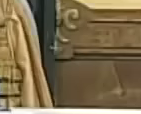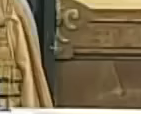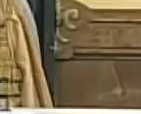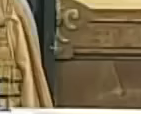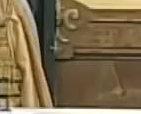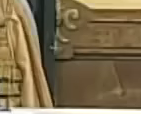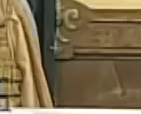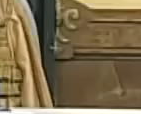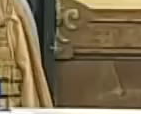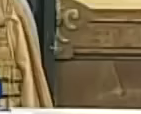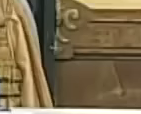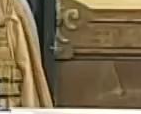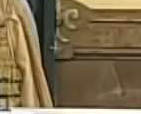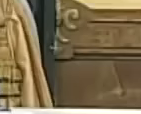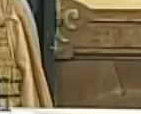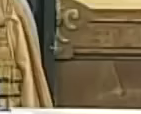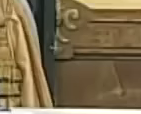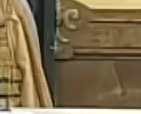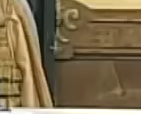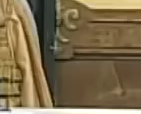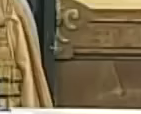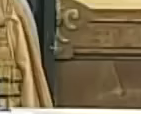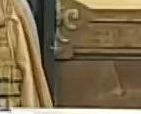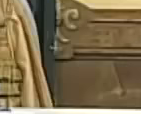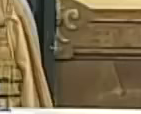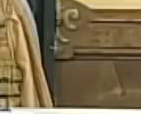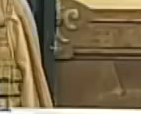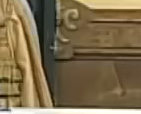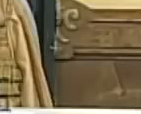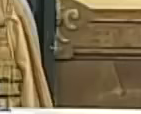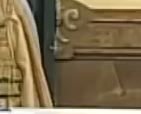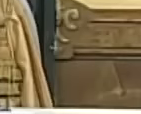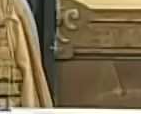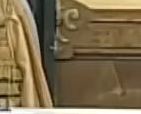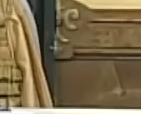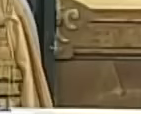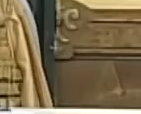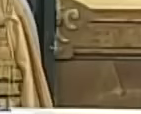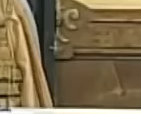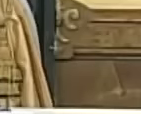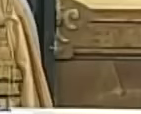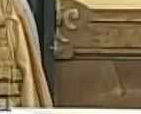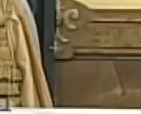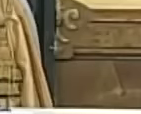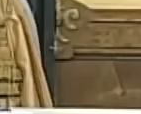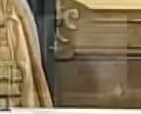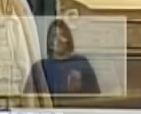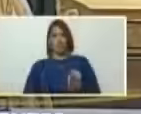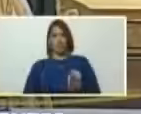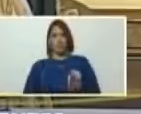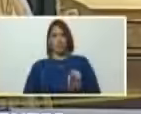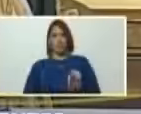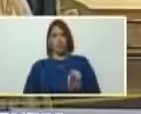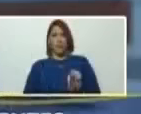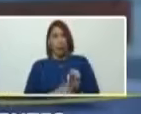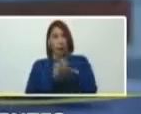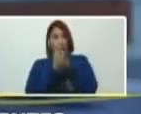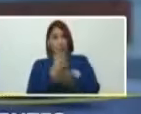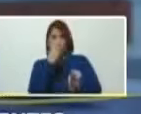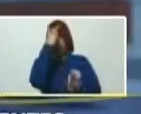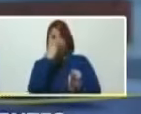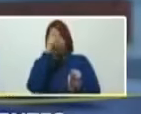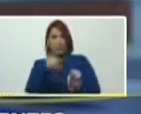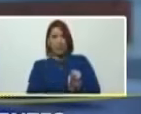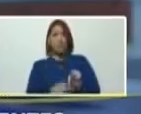bolivariana, fortalezas que tiene la revolución bolivariana. Compañero Tarek, compañero general en jefe, Vladimir